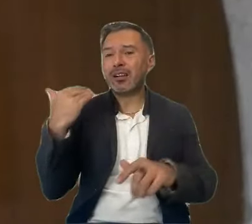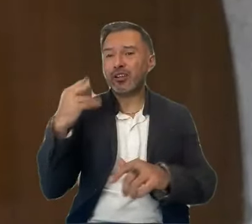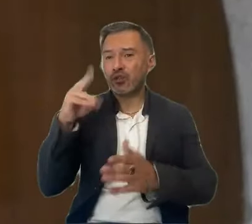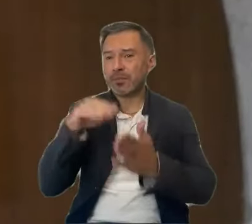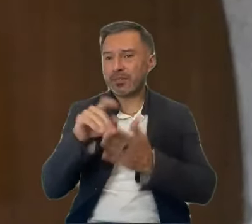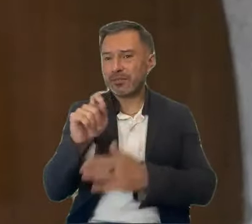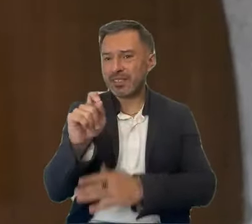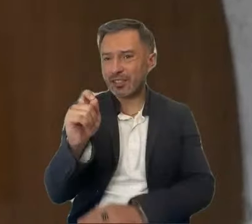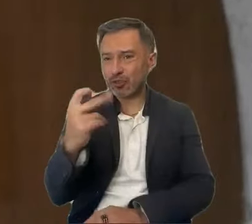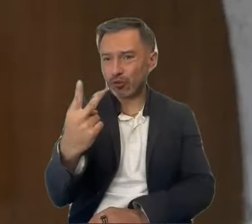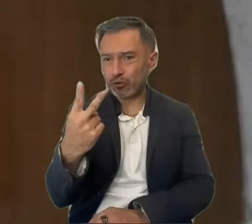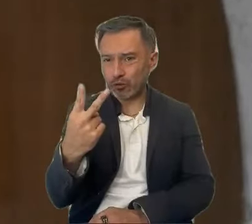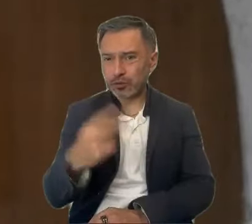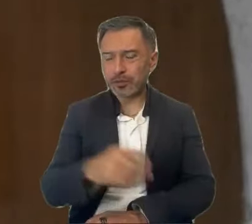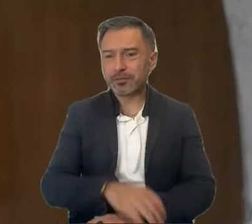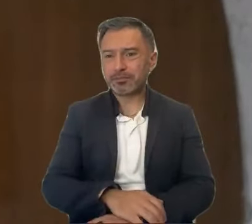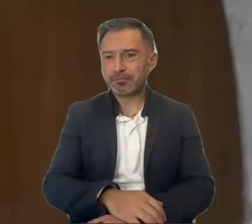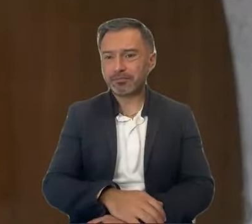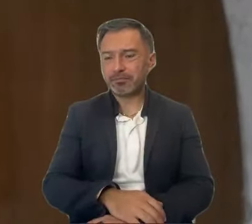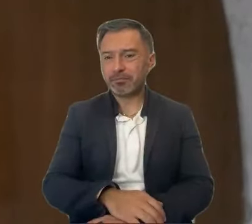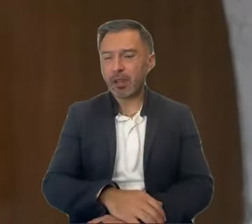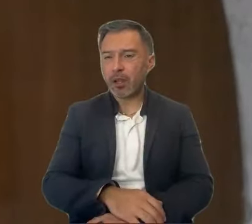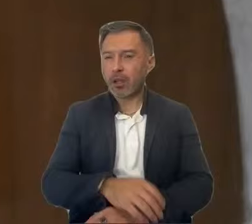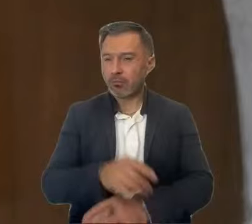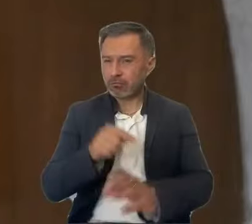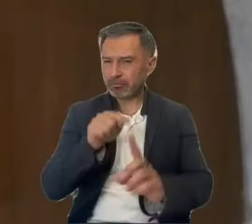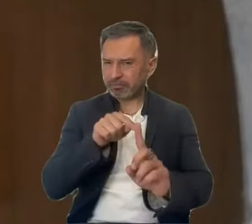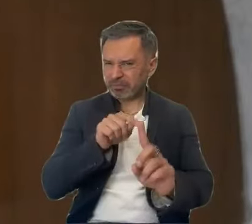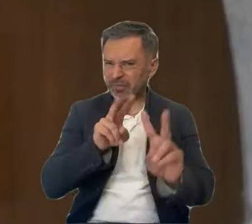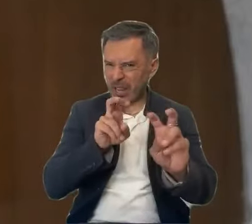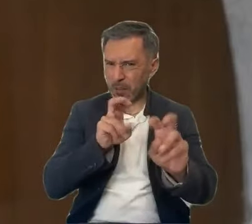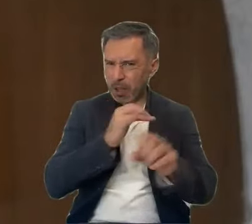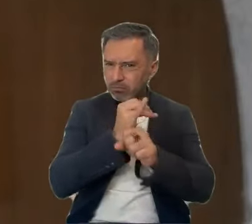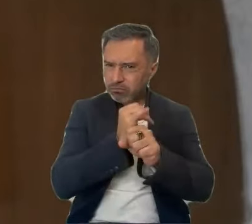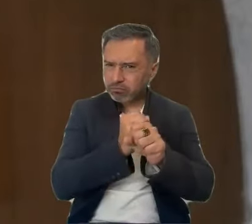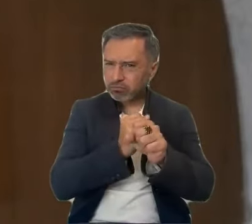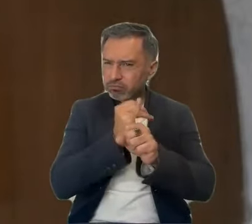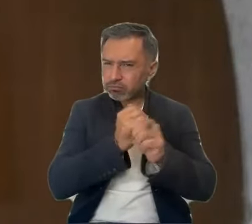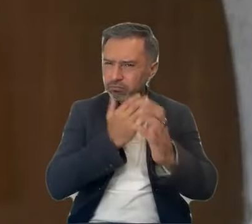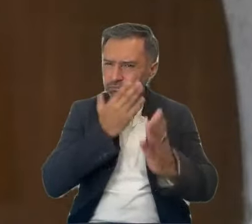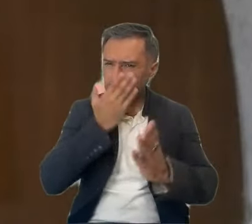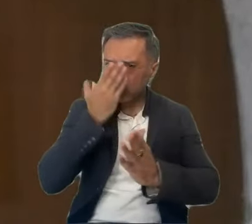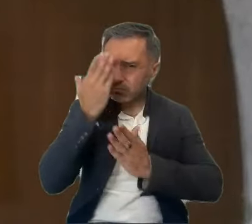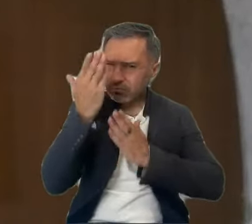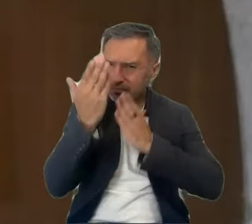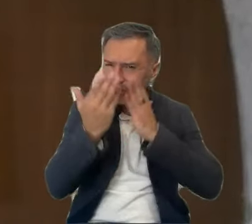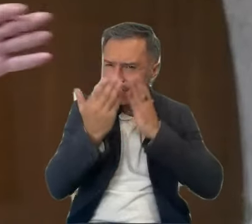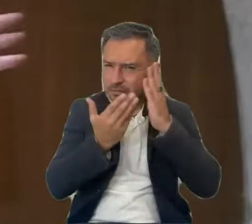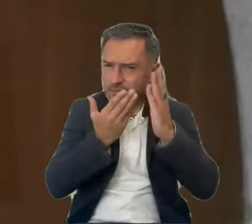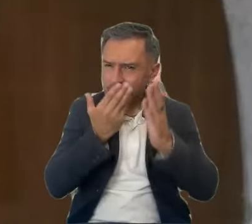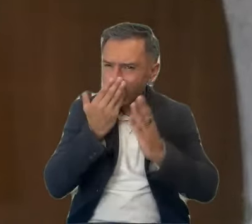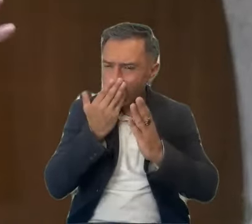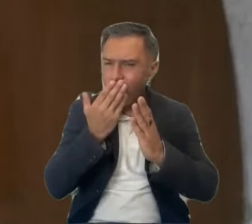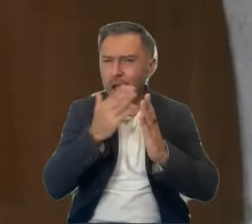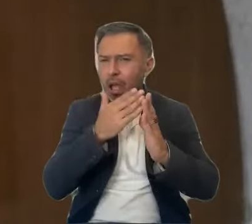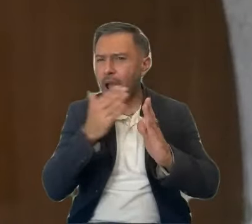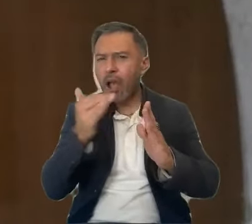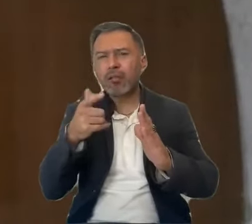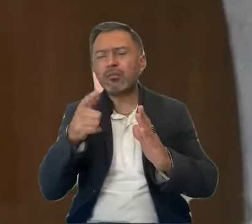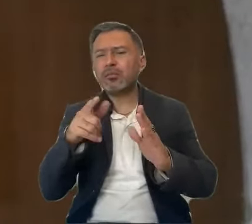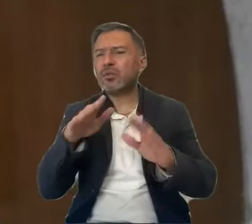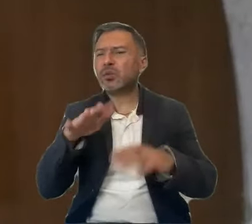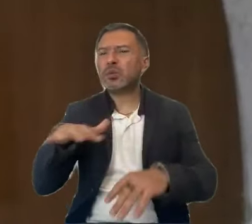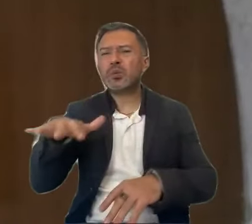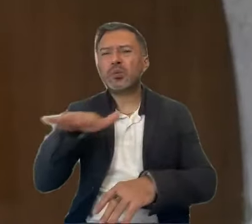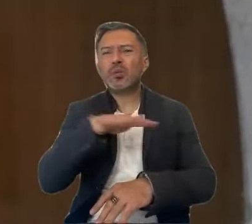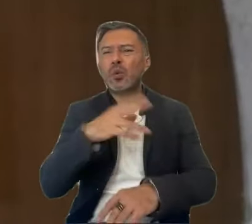de hacer todo este estudio y de ver la necesidad urgente, cualquier cosa que hagamos por el